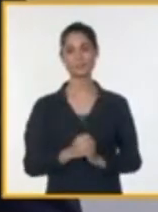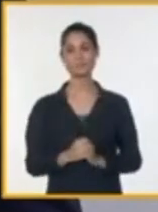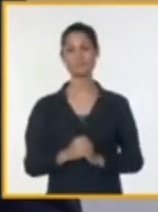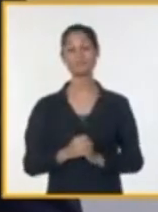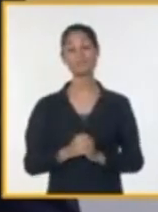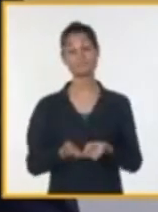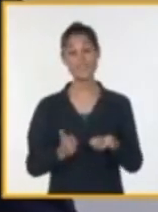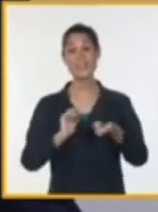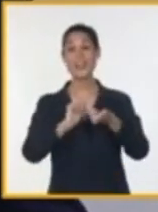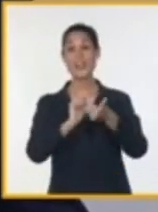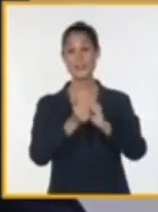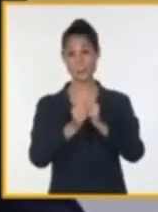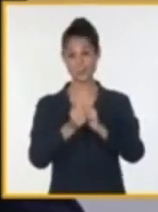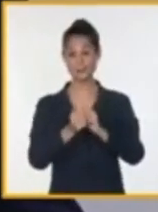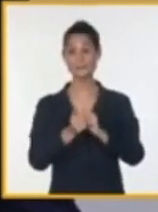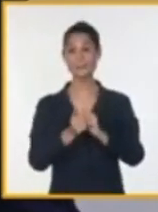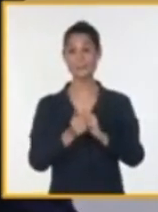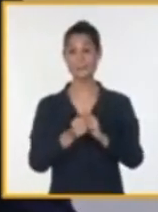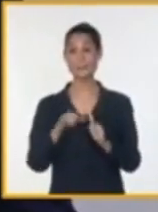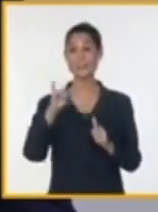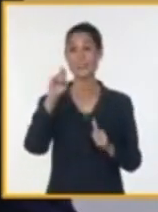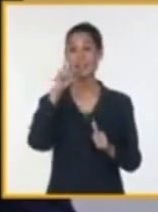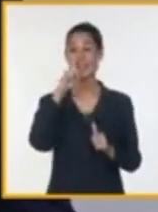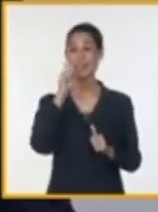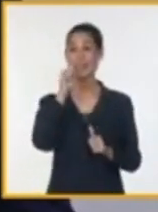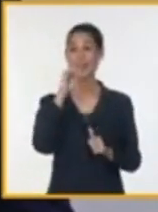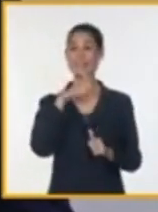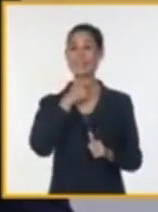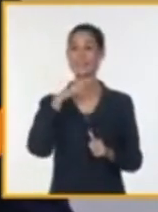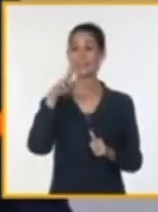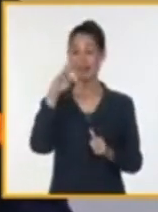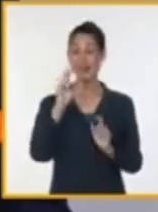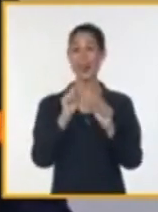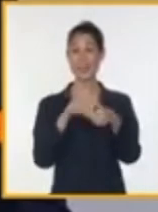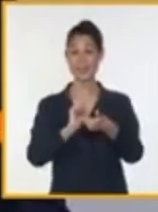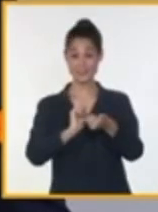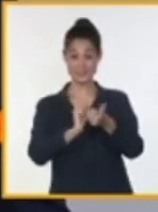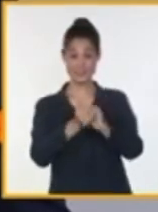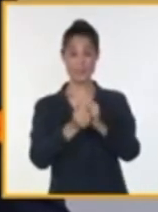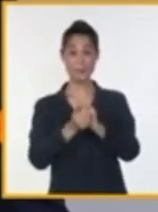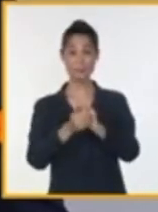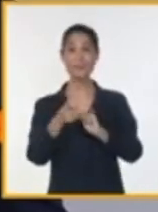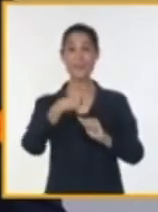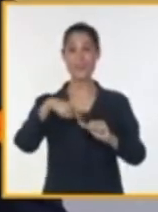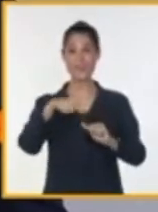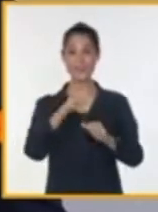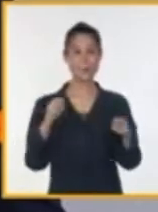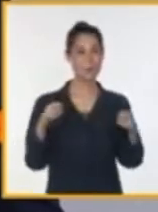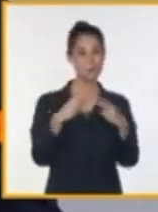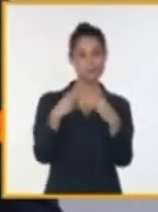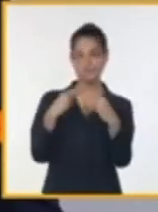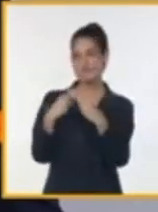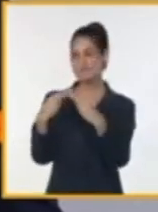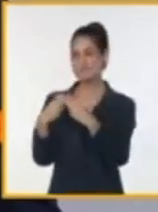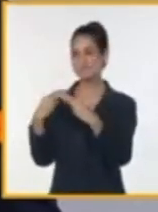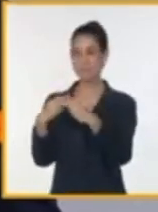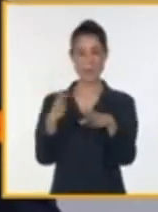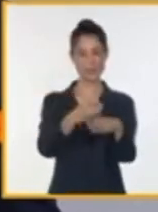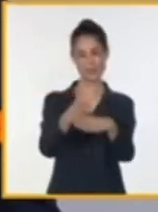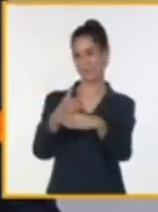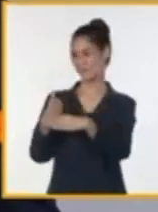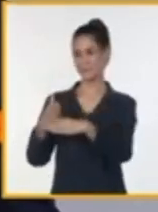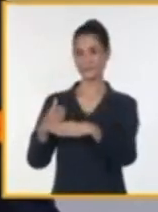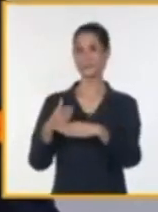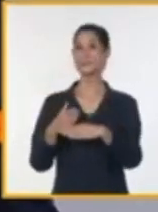el inder en el verano una edición que está bien marcada por el movimiento deportivo muchos eventos importantes vamos a tener pudiéramos decir